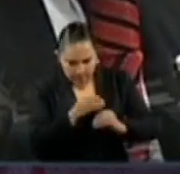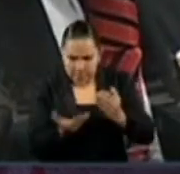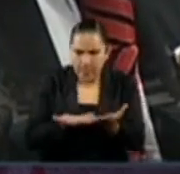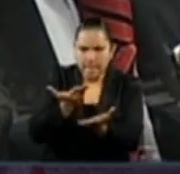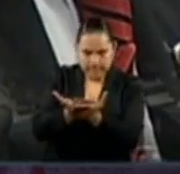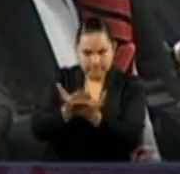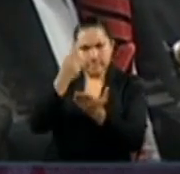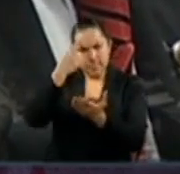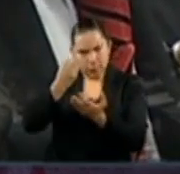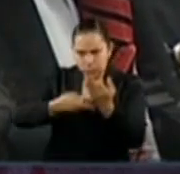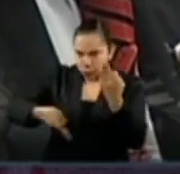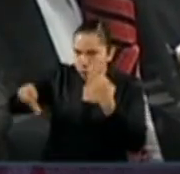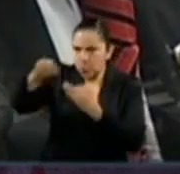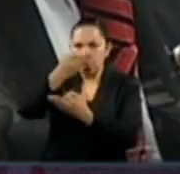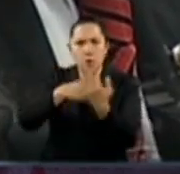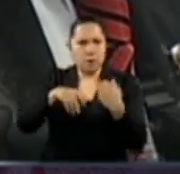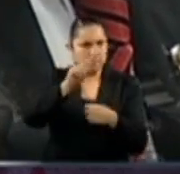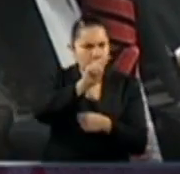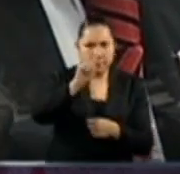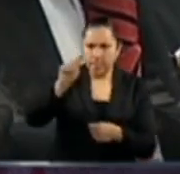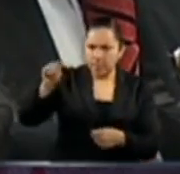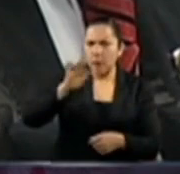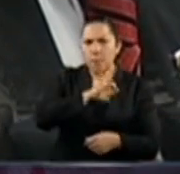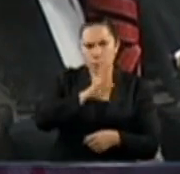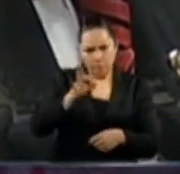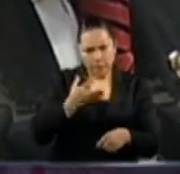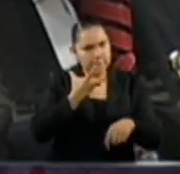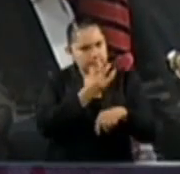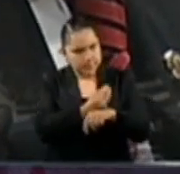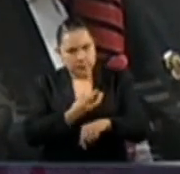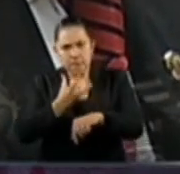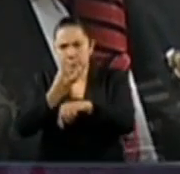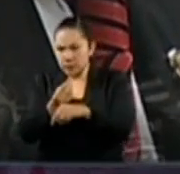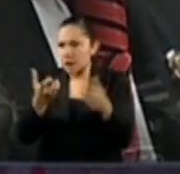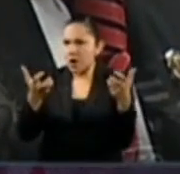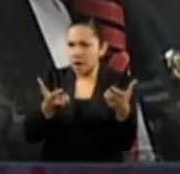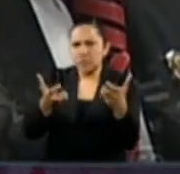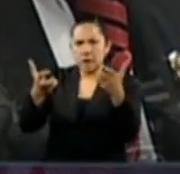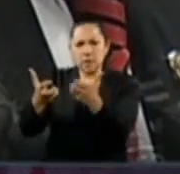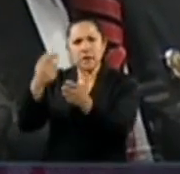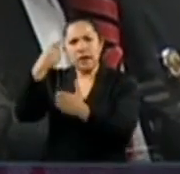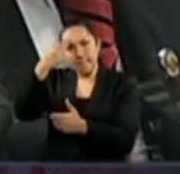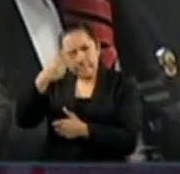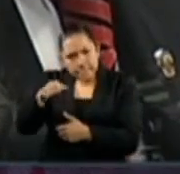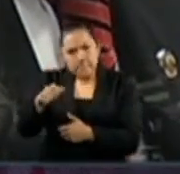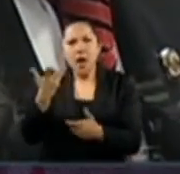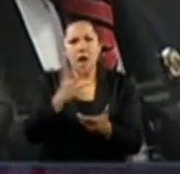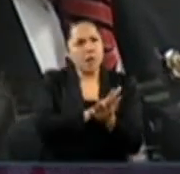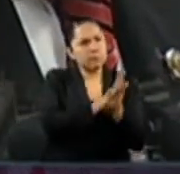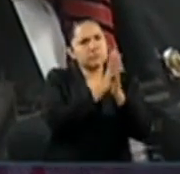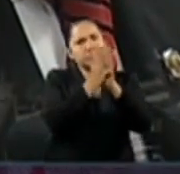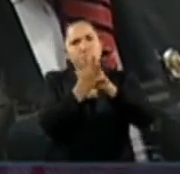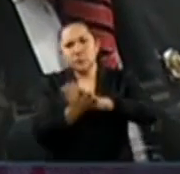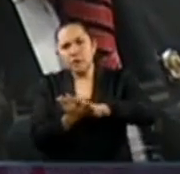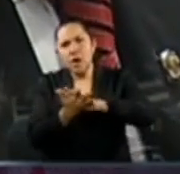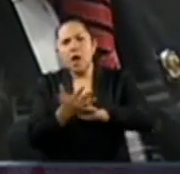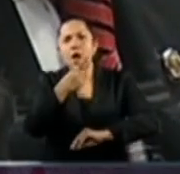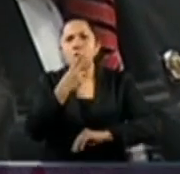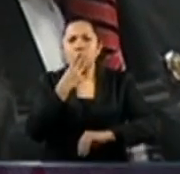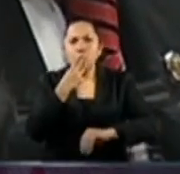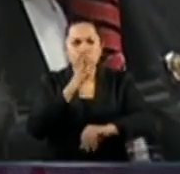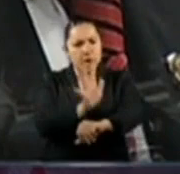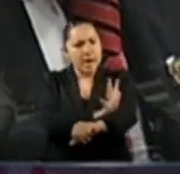pues, que con esta iniciativa se vuelva mucho más fácil el tránsito hacia la utilización de la